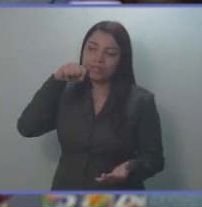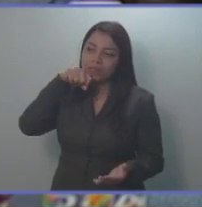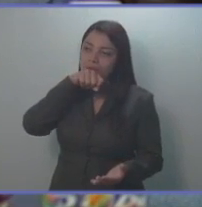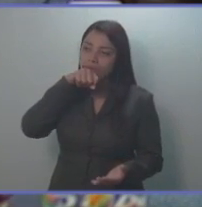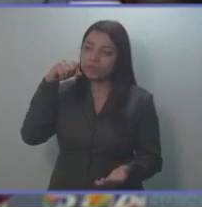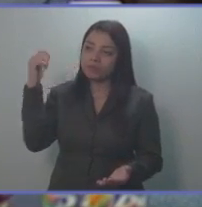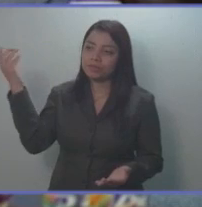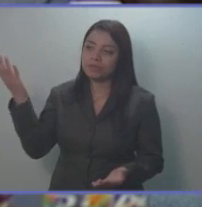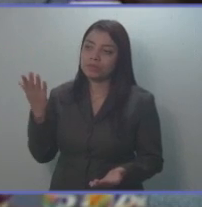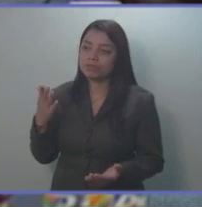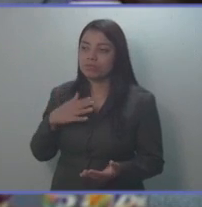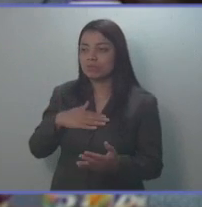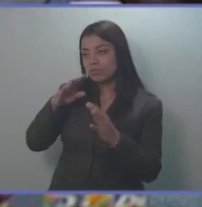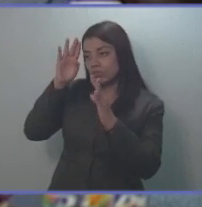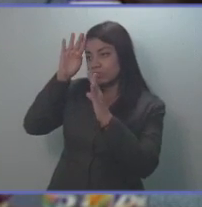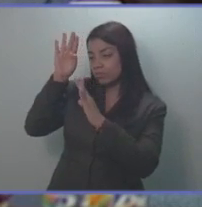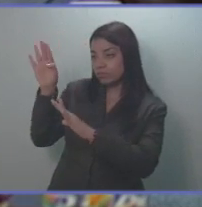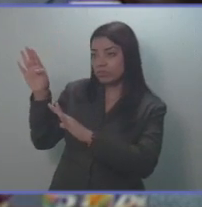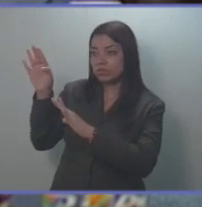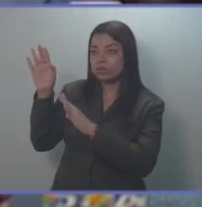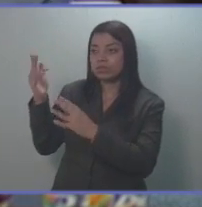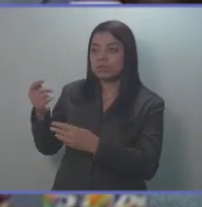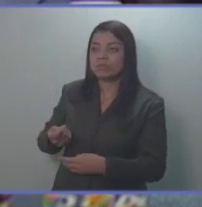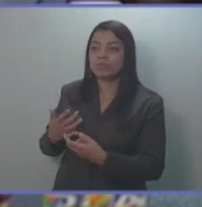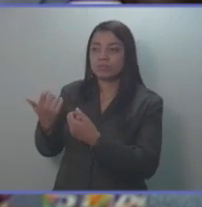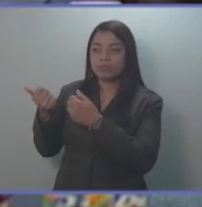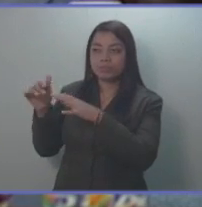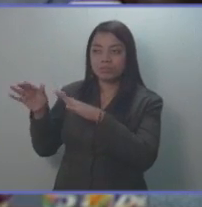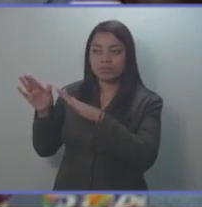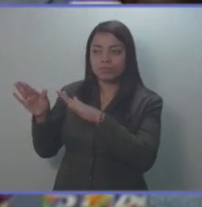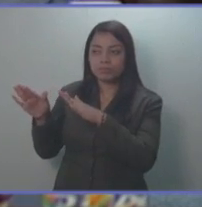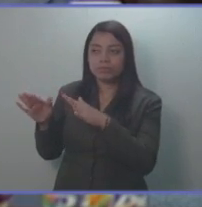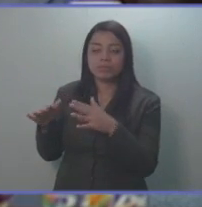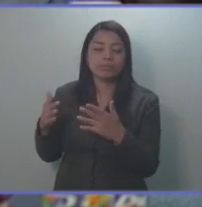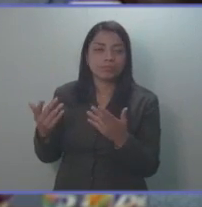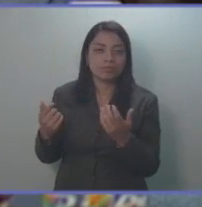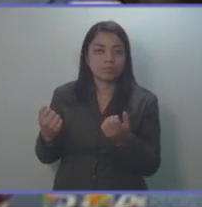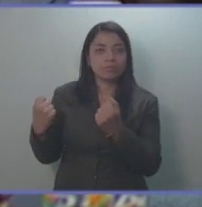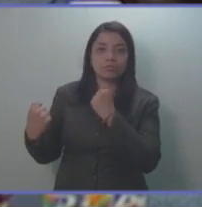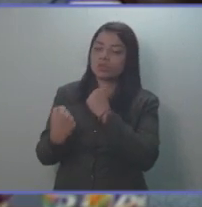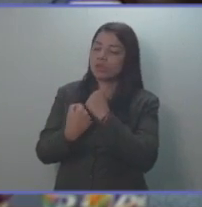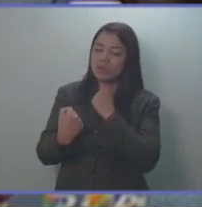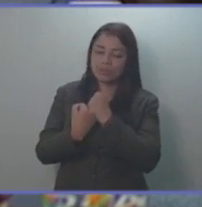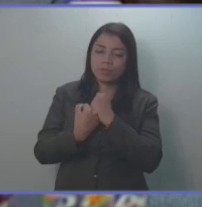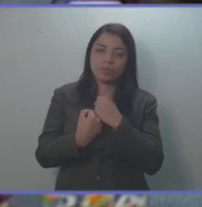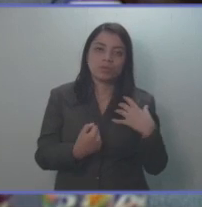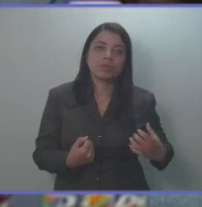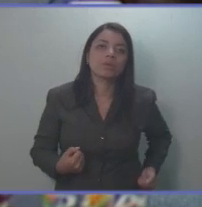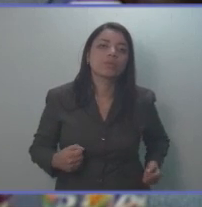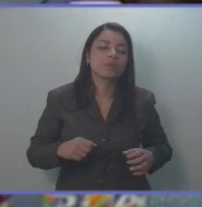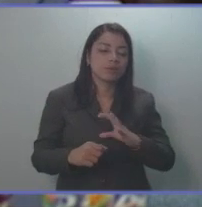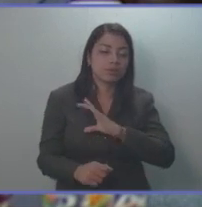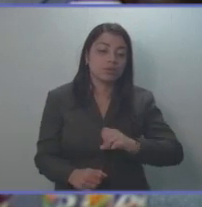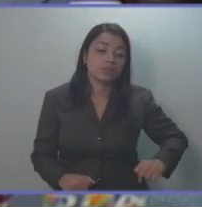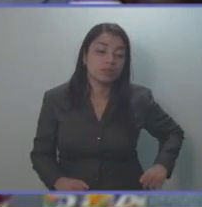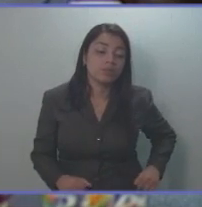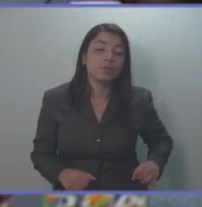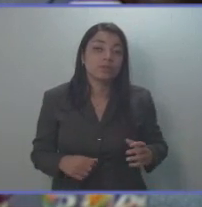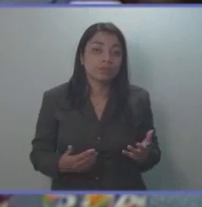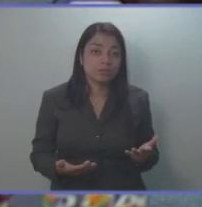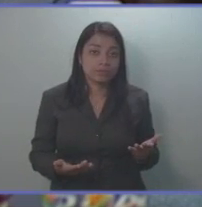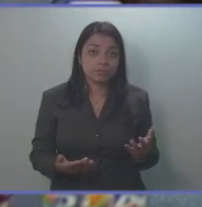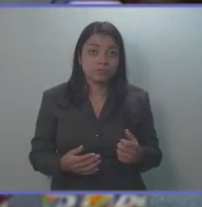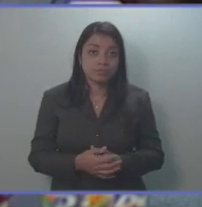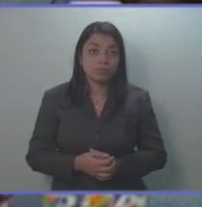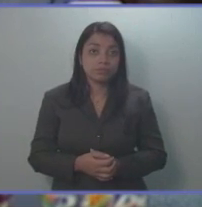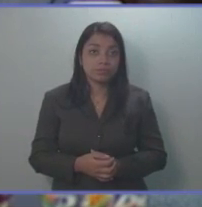a quien mi admiración y respeto y mi agradecimiento por ese apoyo incondicional al gobierno de El Salvador y